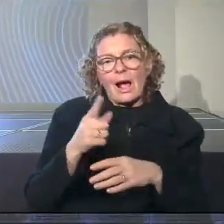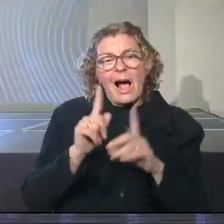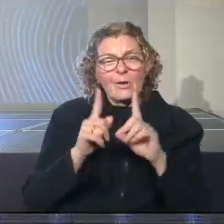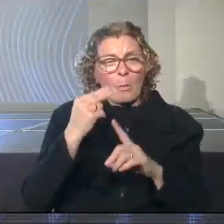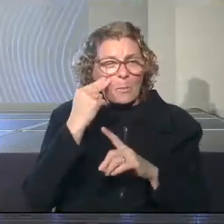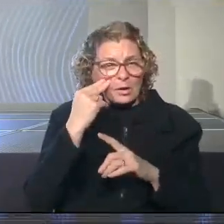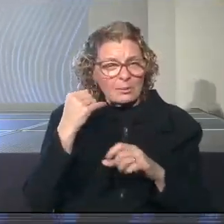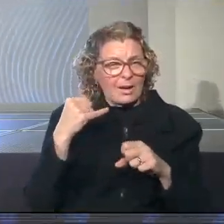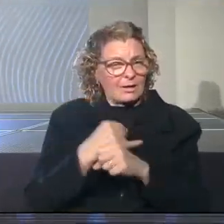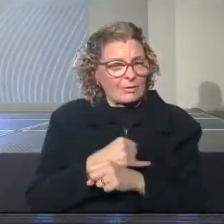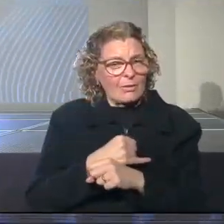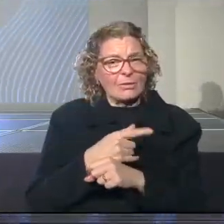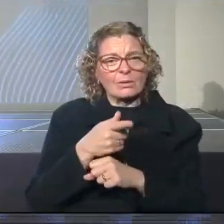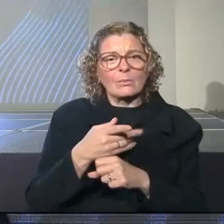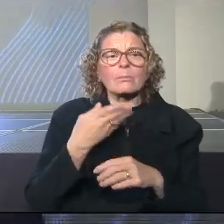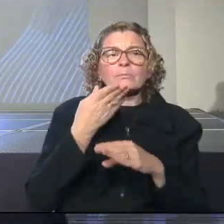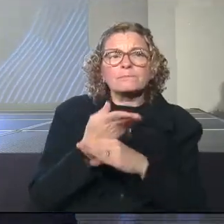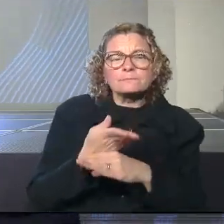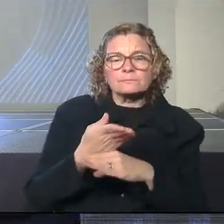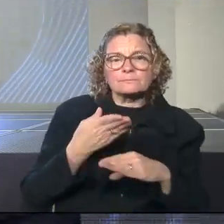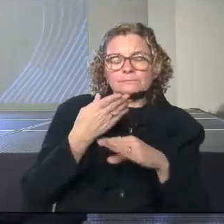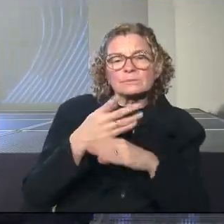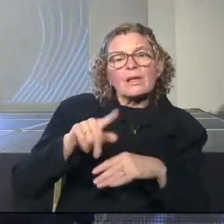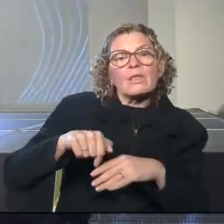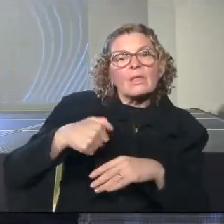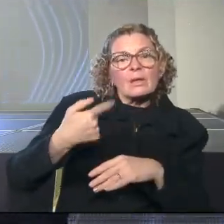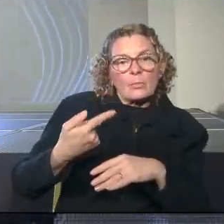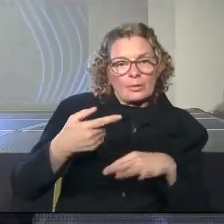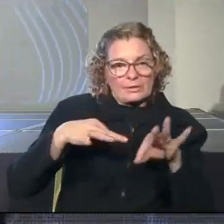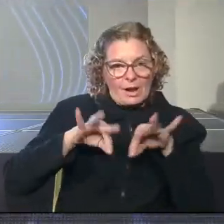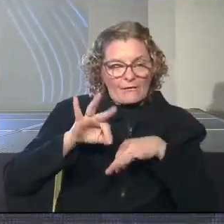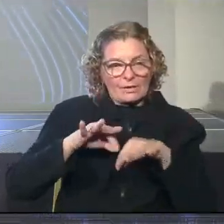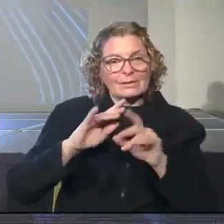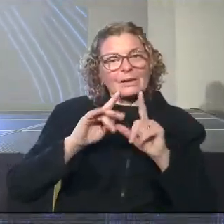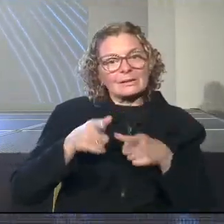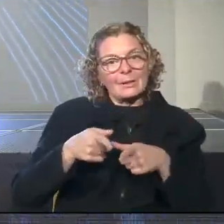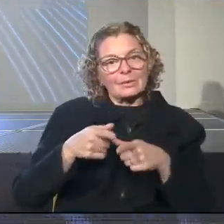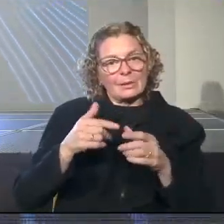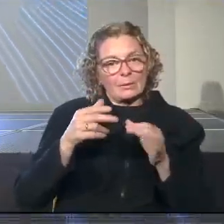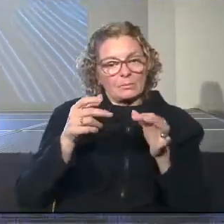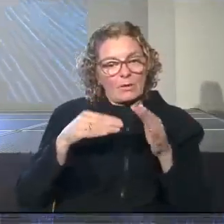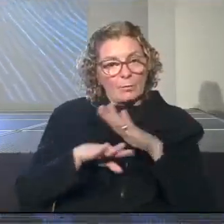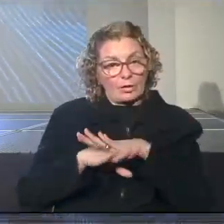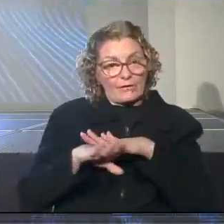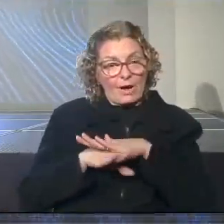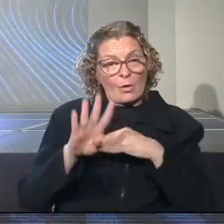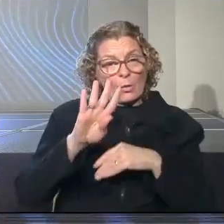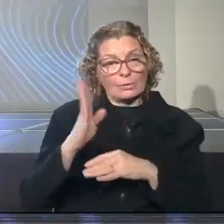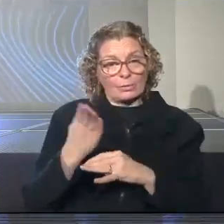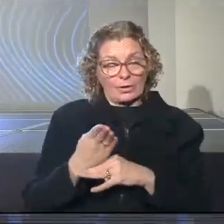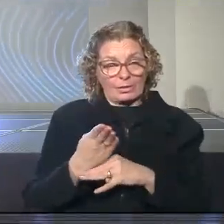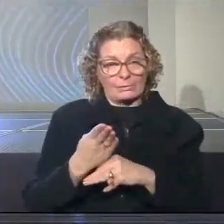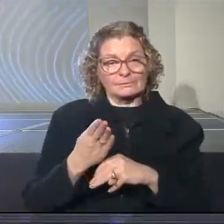defecto. O sea, cualquier tipo de reclamo que se genere posterior a la venta, que también tiene que estar por debajo del